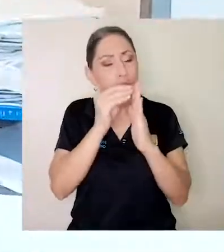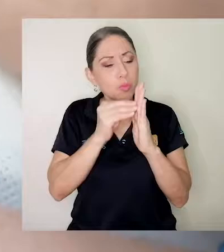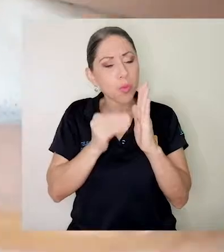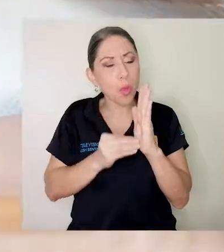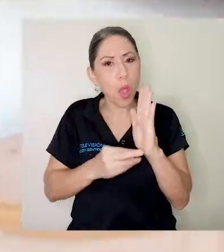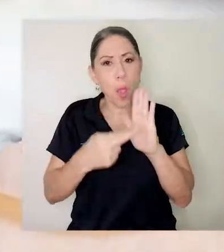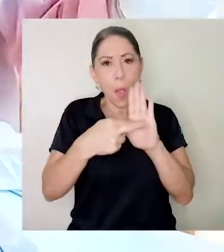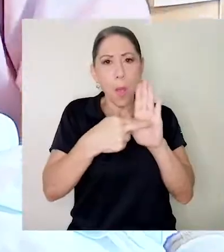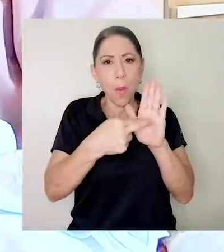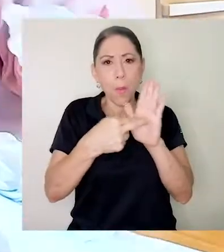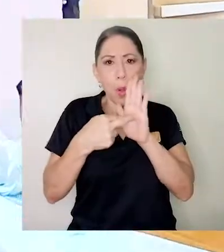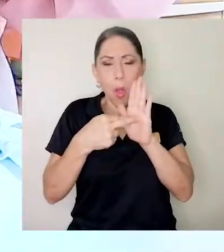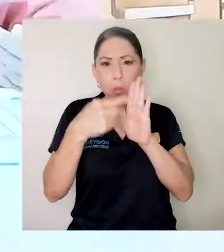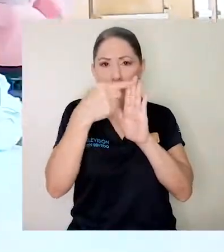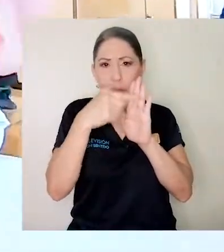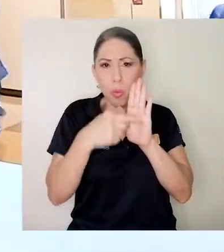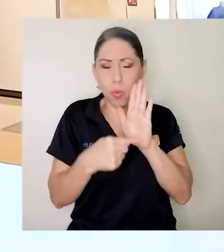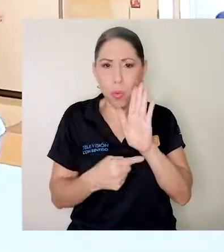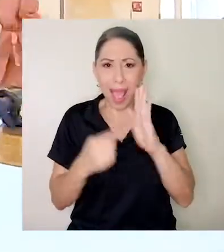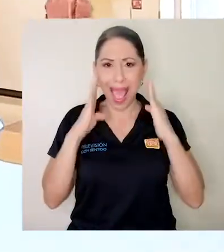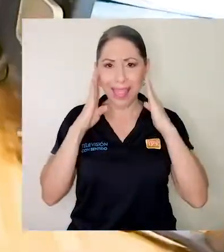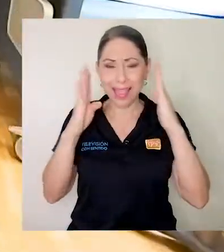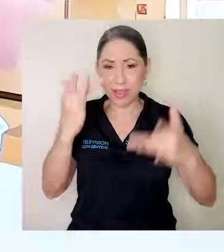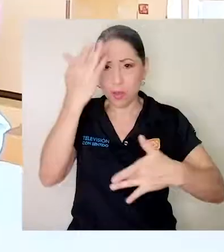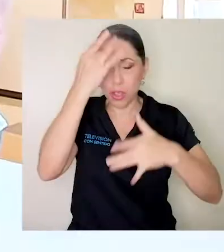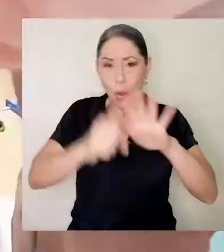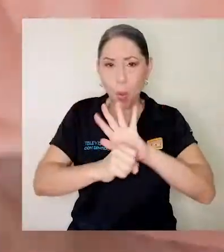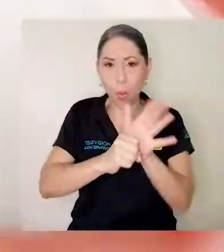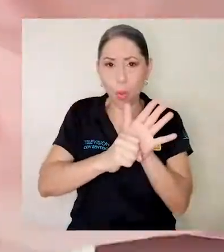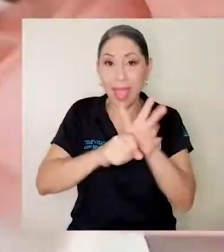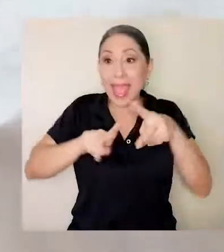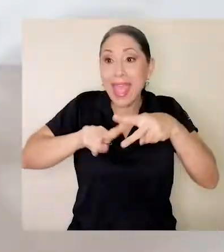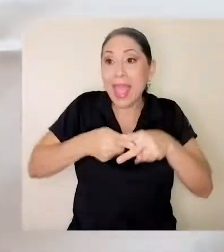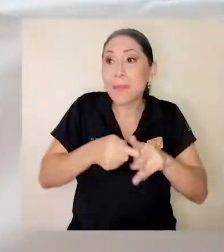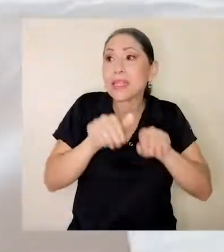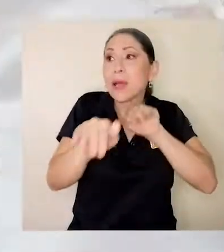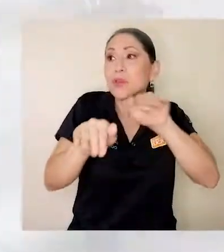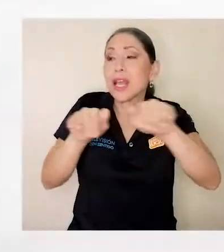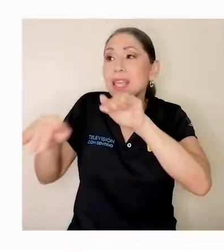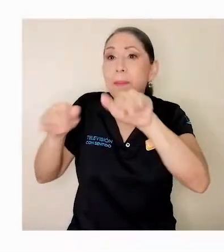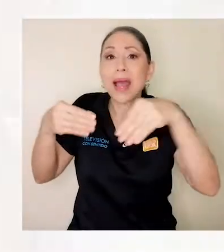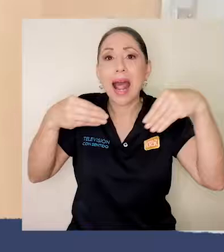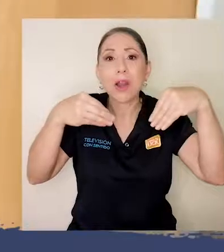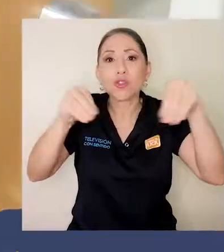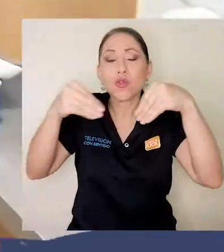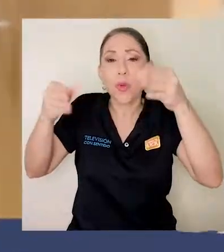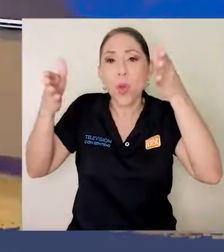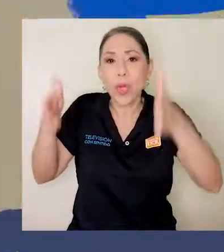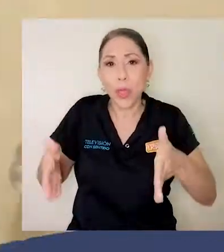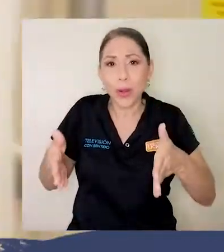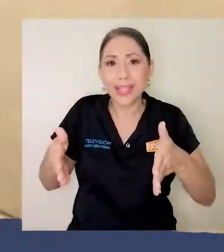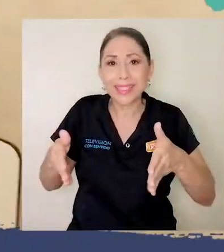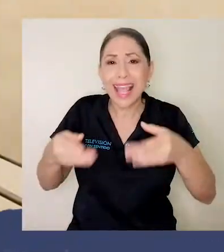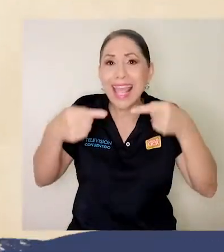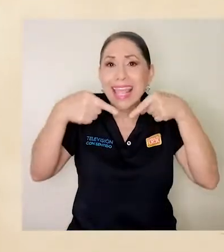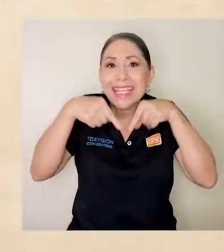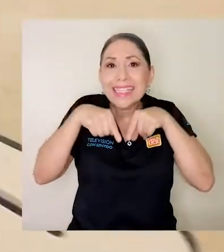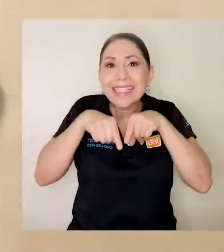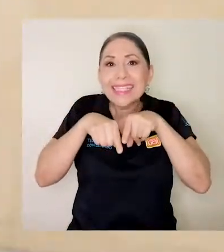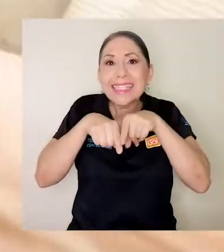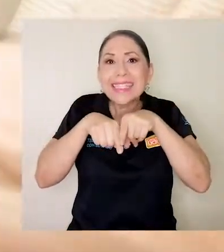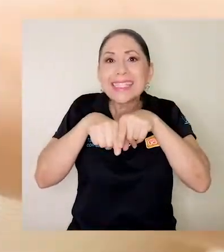los protocolos para la atención de COVID-19, empezamos a llamar a los proveedores y